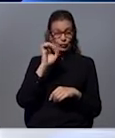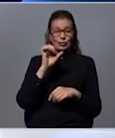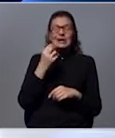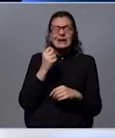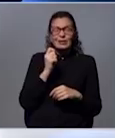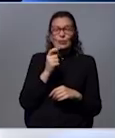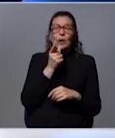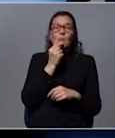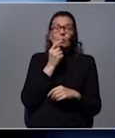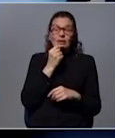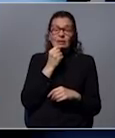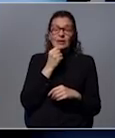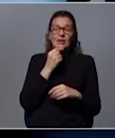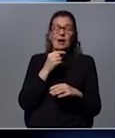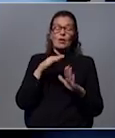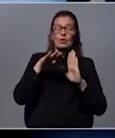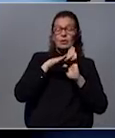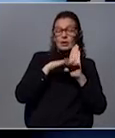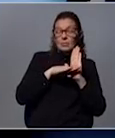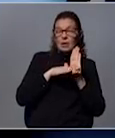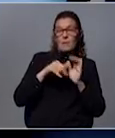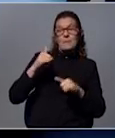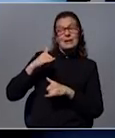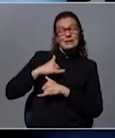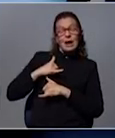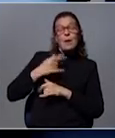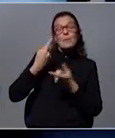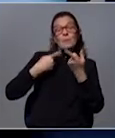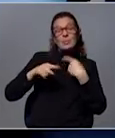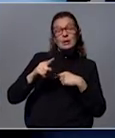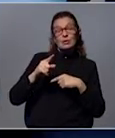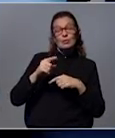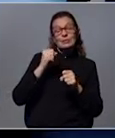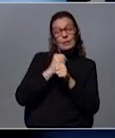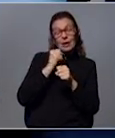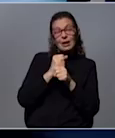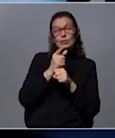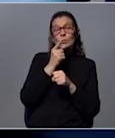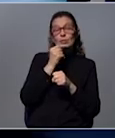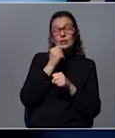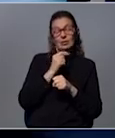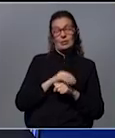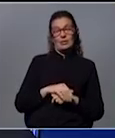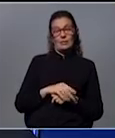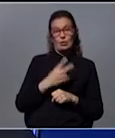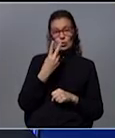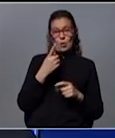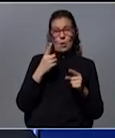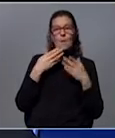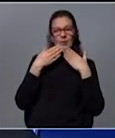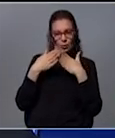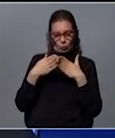con régimen militar pero cumpliendo funciones policiales a la sombra de los juegos hábiles dos preguntas y